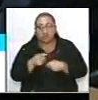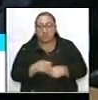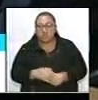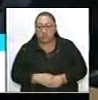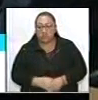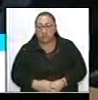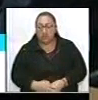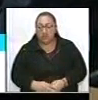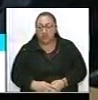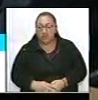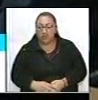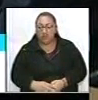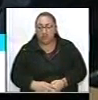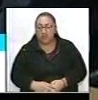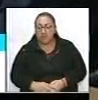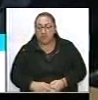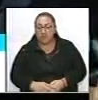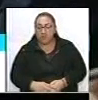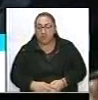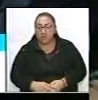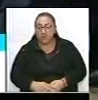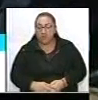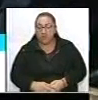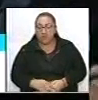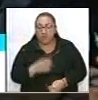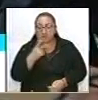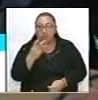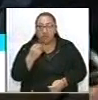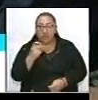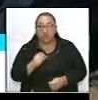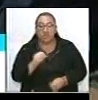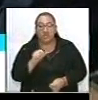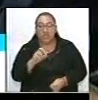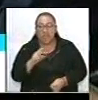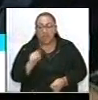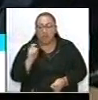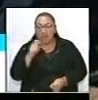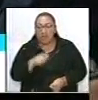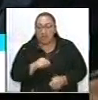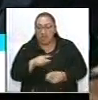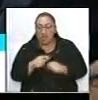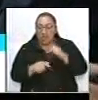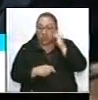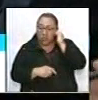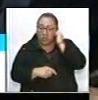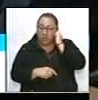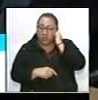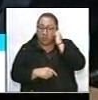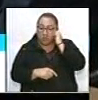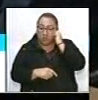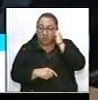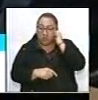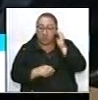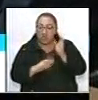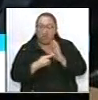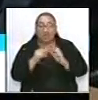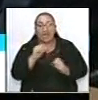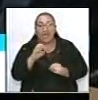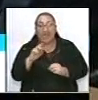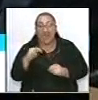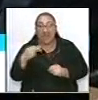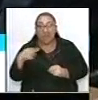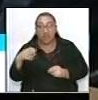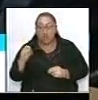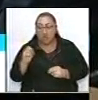porque definitivamente veo de que muchas veces los serenos llegan a un estado en que están